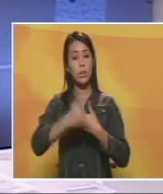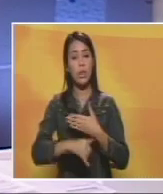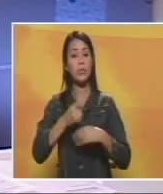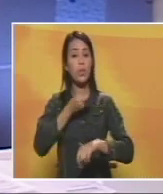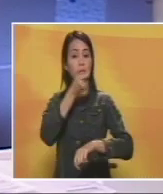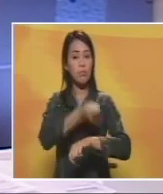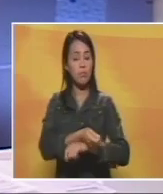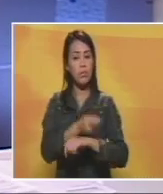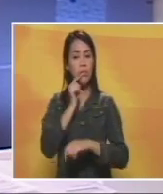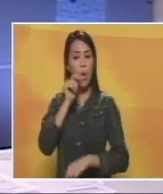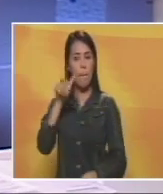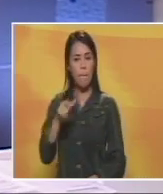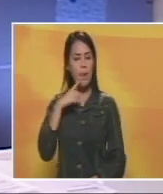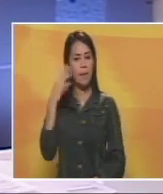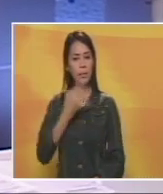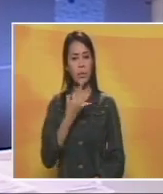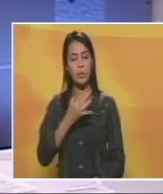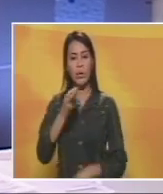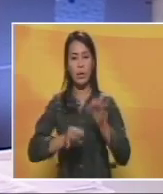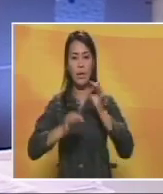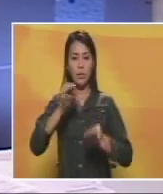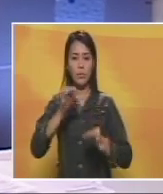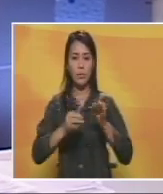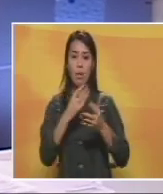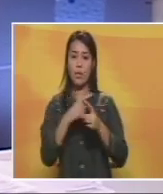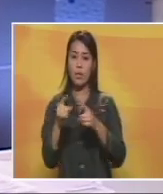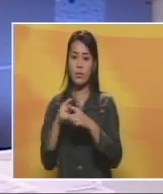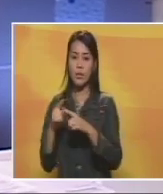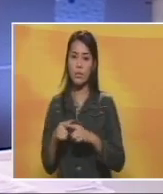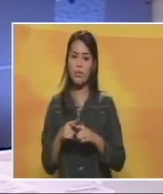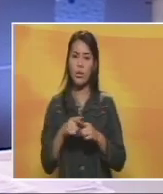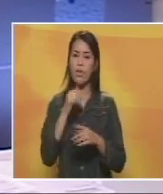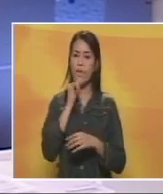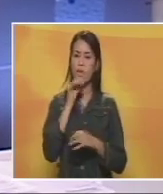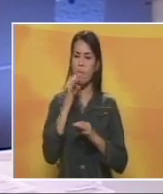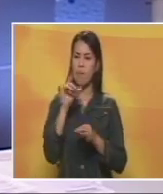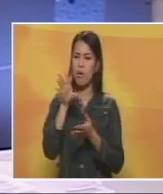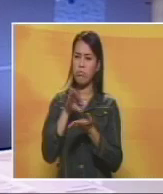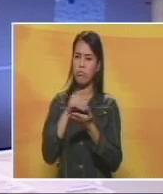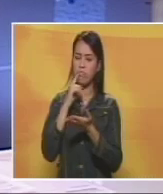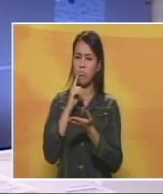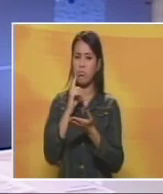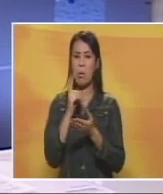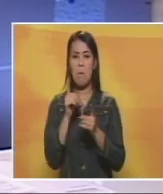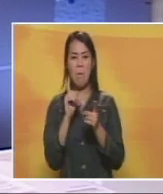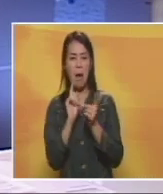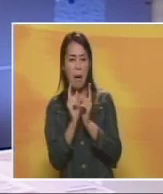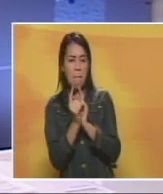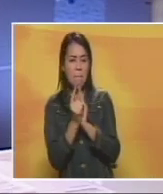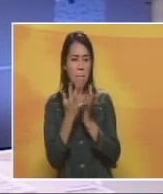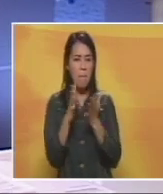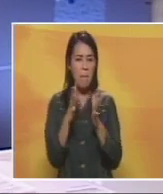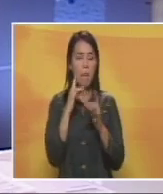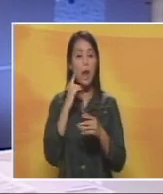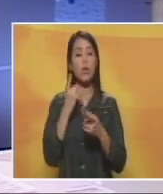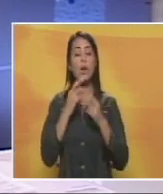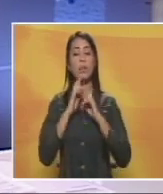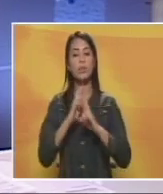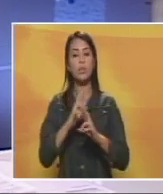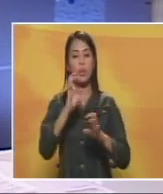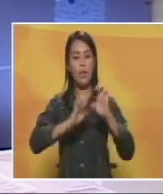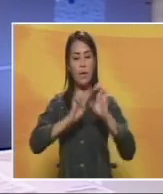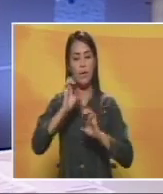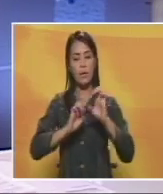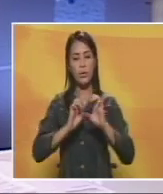Pedro Sánchez, aseguró que el Ejecutivo empleó distintos filtros informáticos para maquillar el resultado del examen que realizó sobre